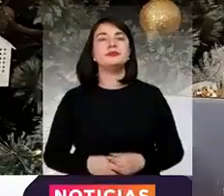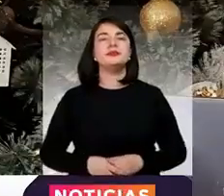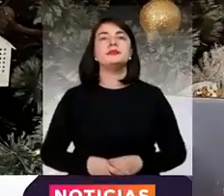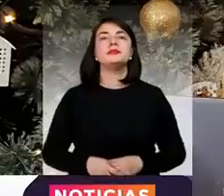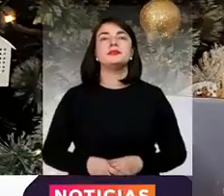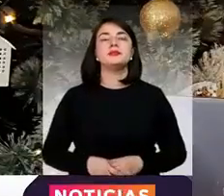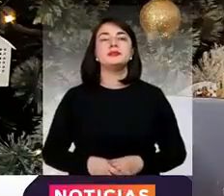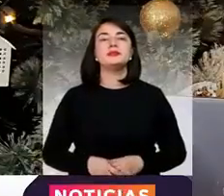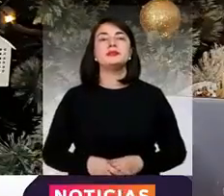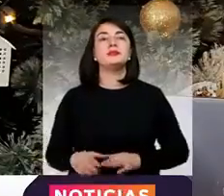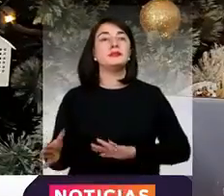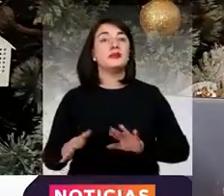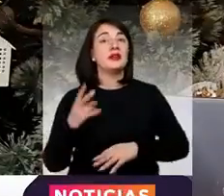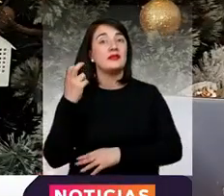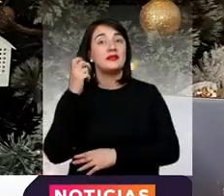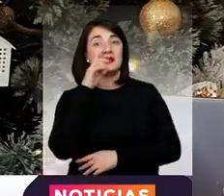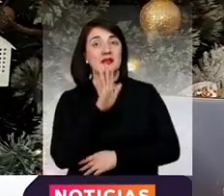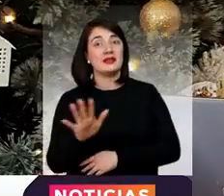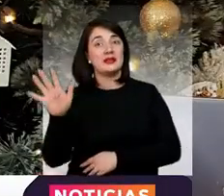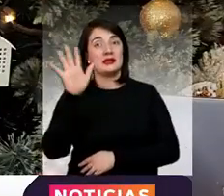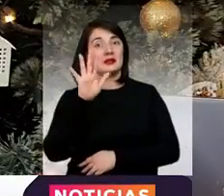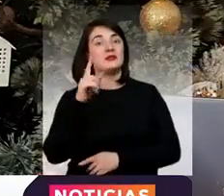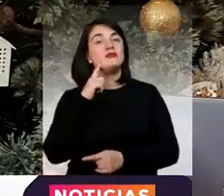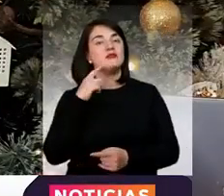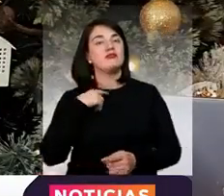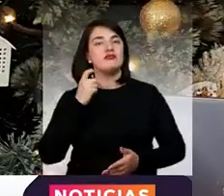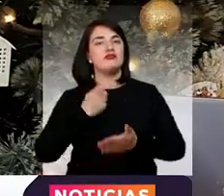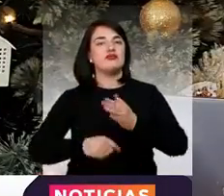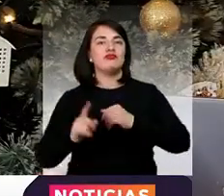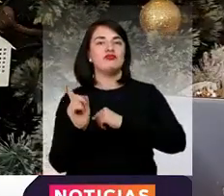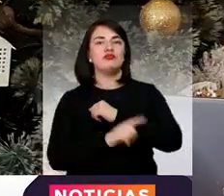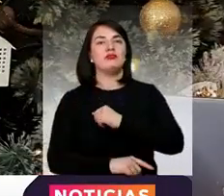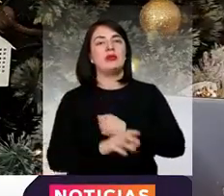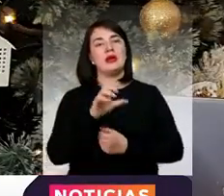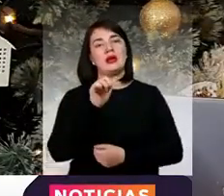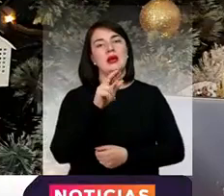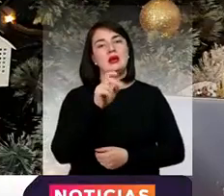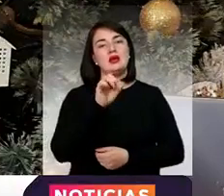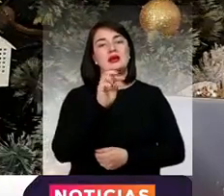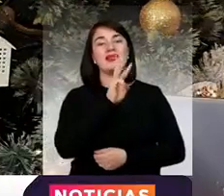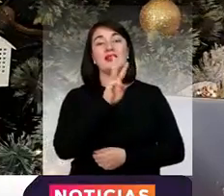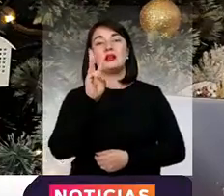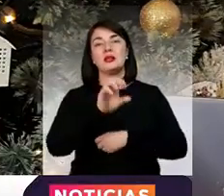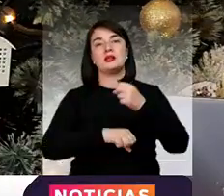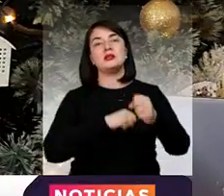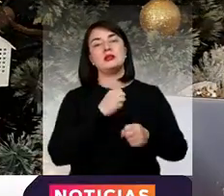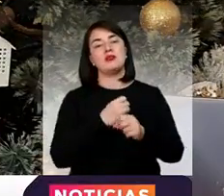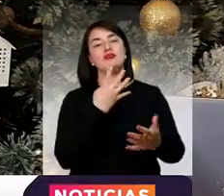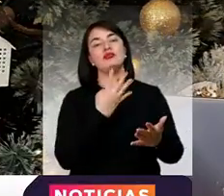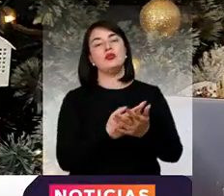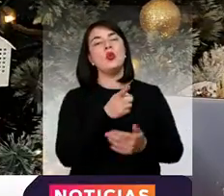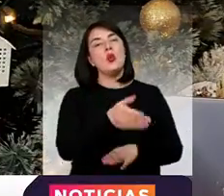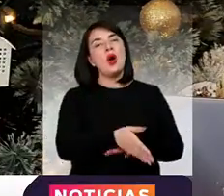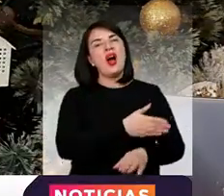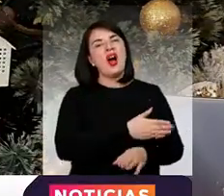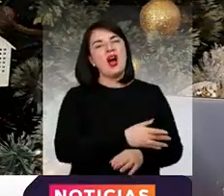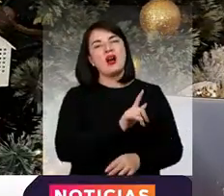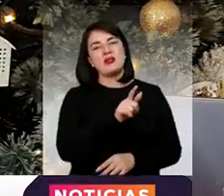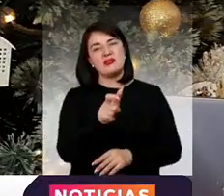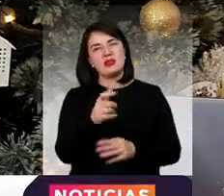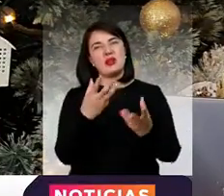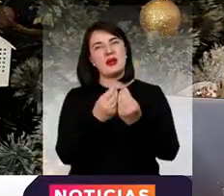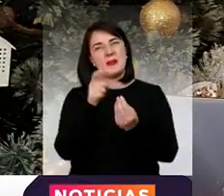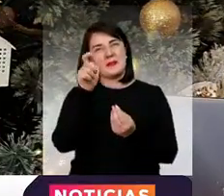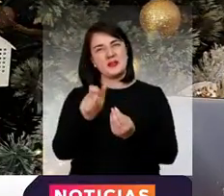La Fiscalía General de la Nación logró la condena de Arnor Aldila a 33 años de prisión por haber participado en el crimen de un hincha de